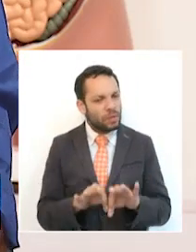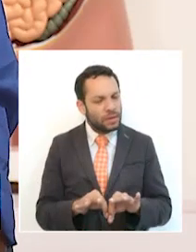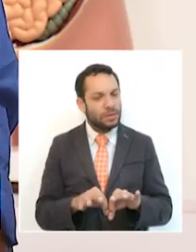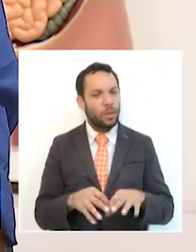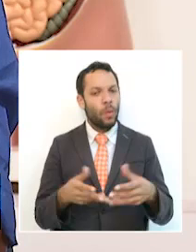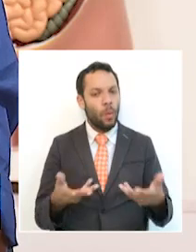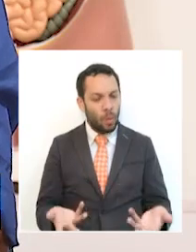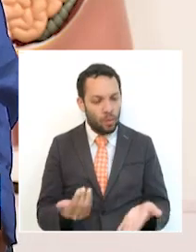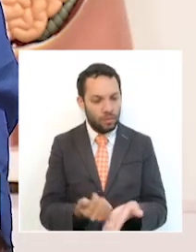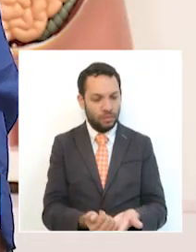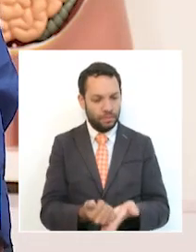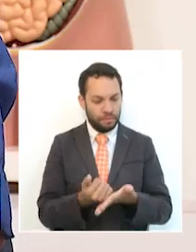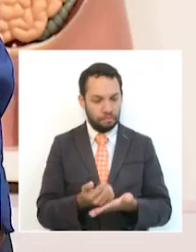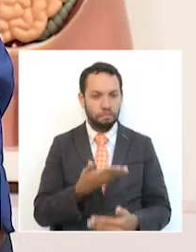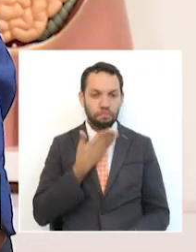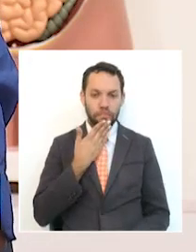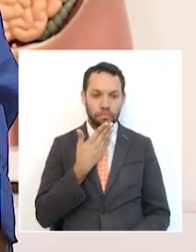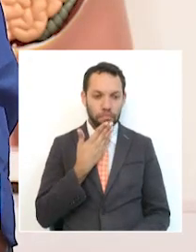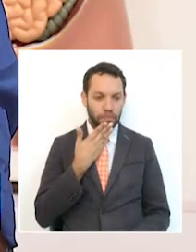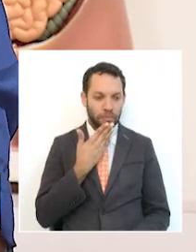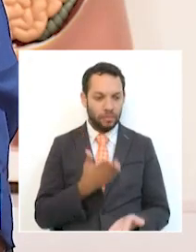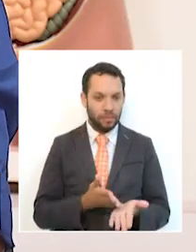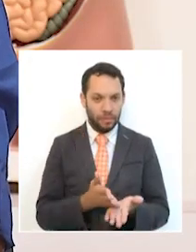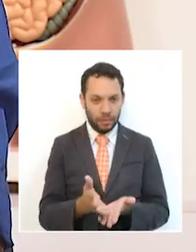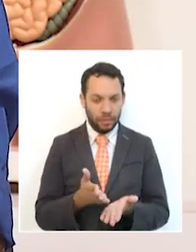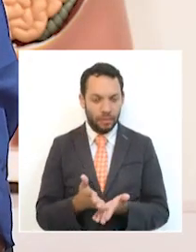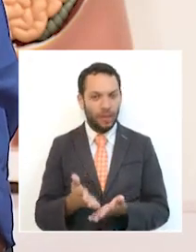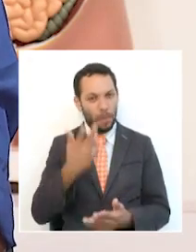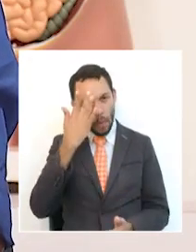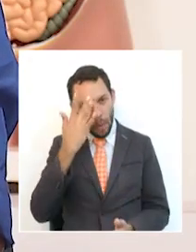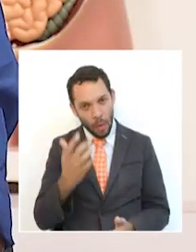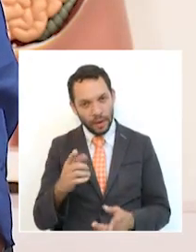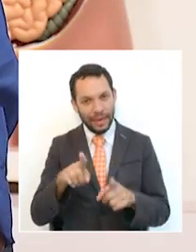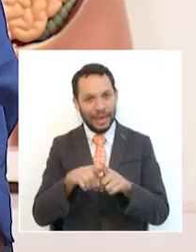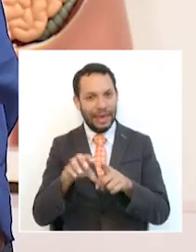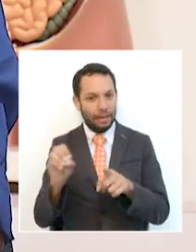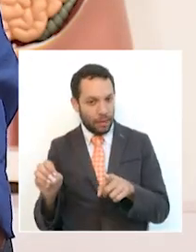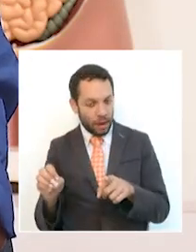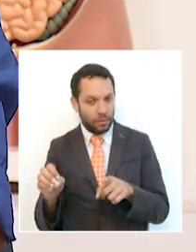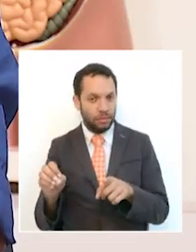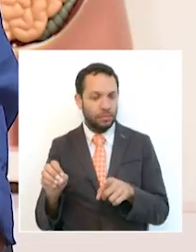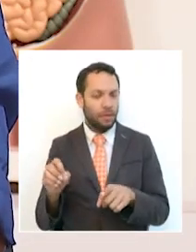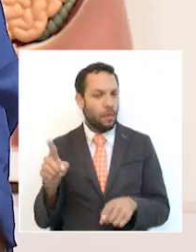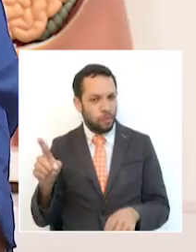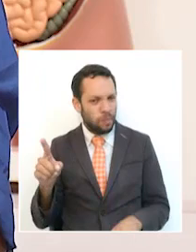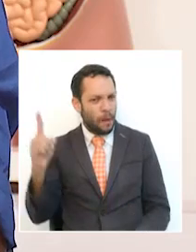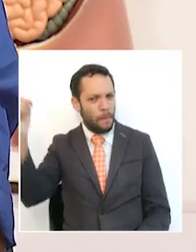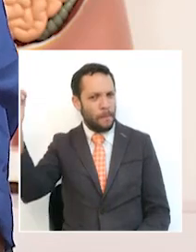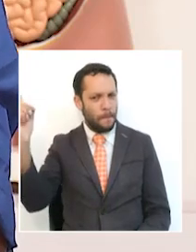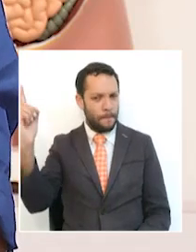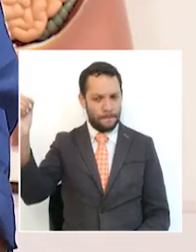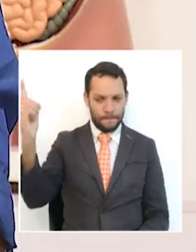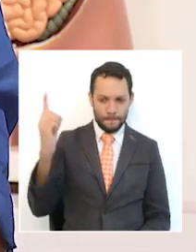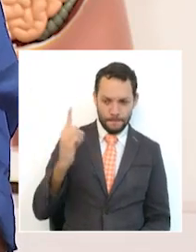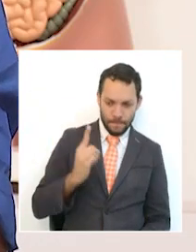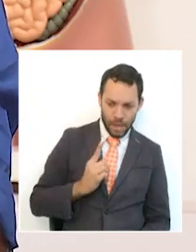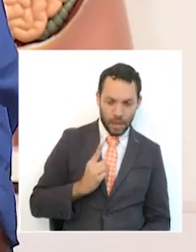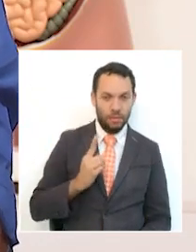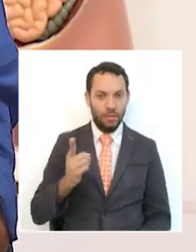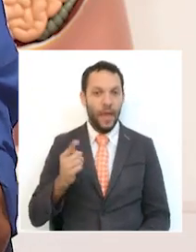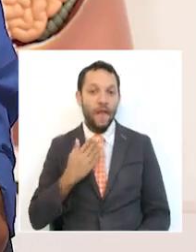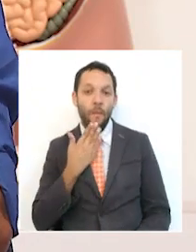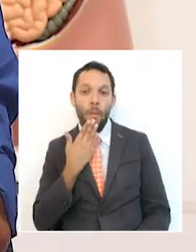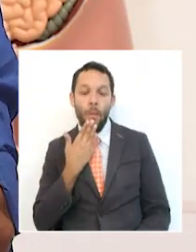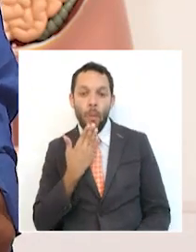sirve porque porque mi hermano llegó transformado de allá come diferente nos trata mejor